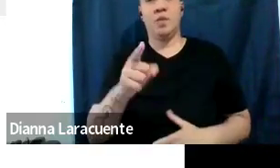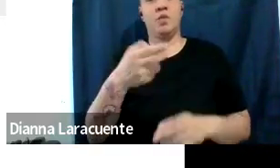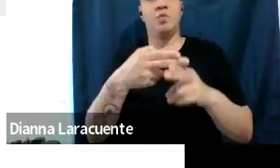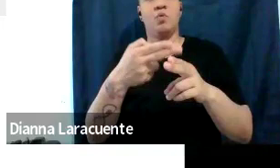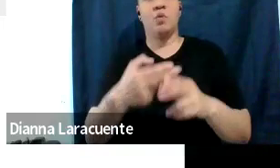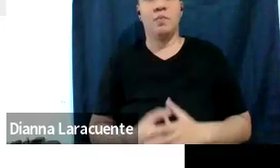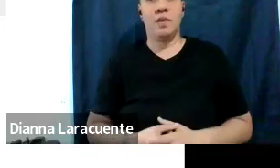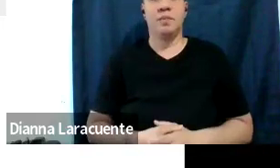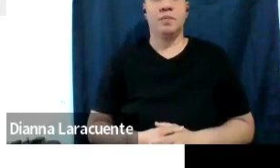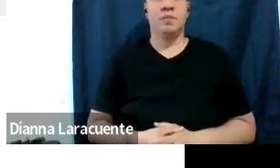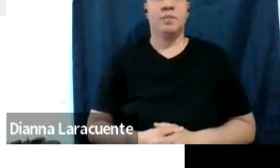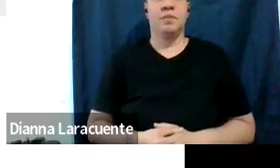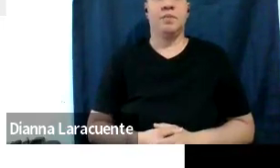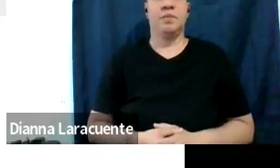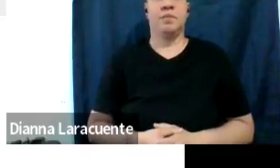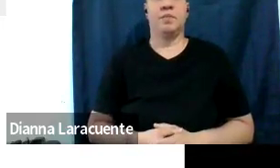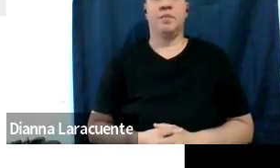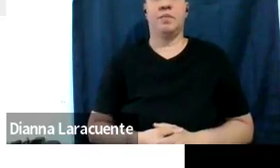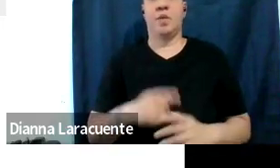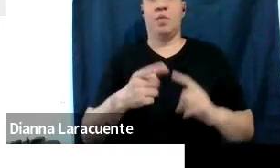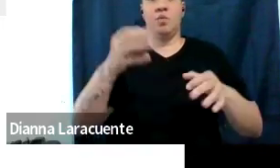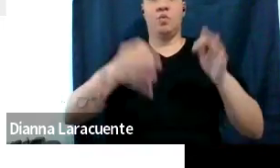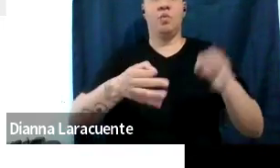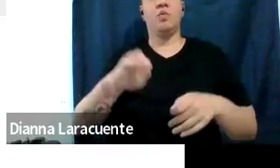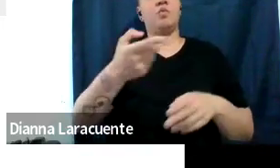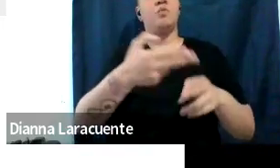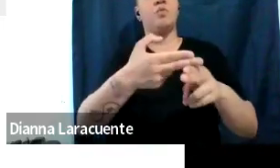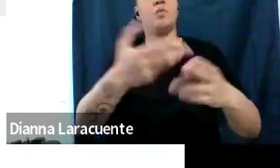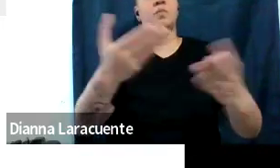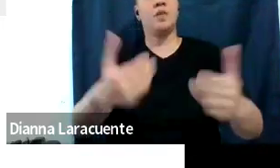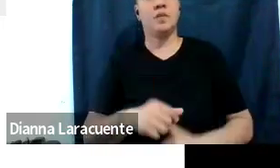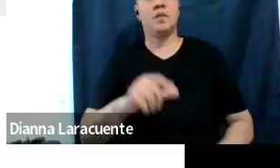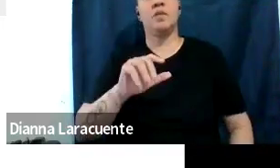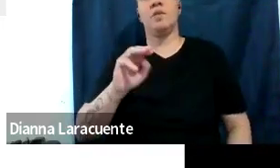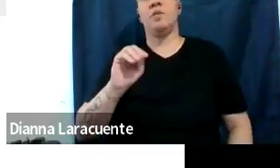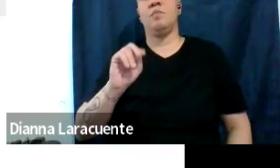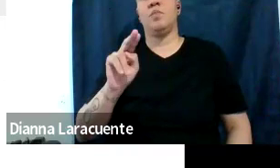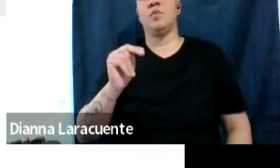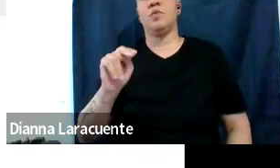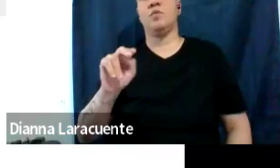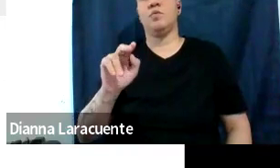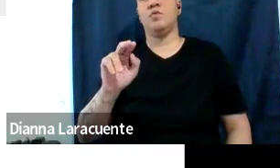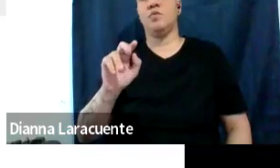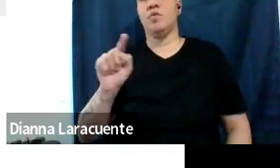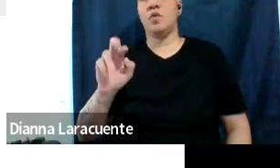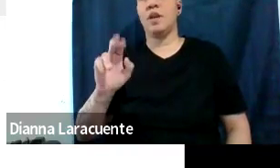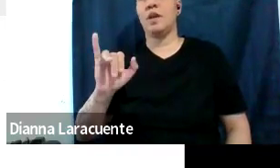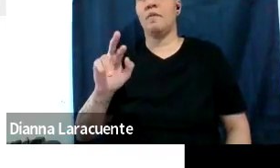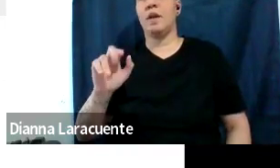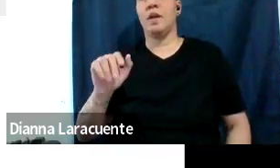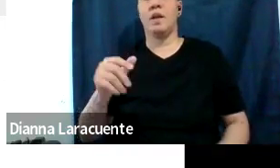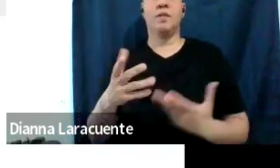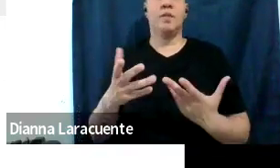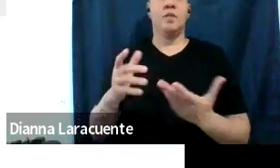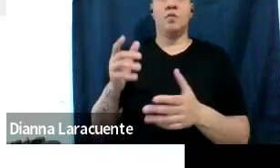fíjate lo que le hace, cuando está en el juicio le dice, ¿cuál es su nombre? Muñoz Rivera. Su profesión,